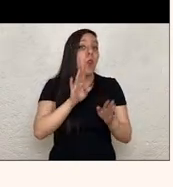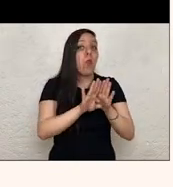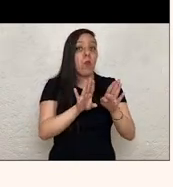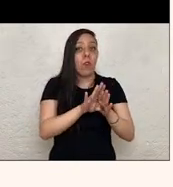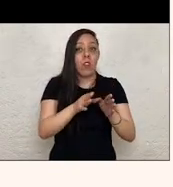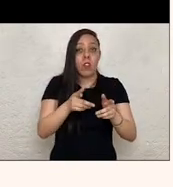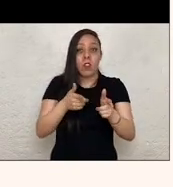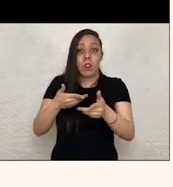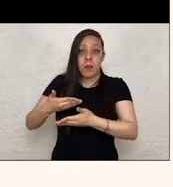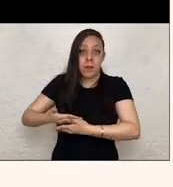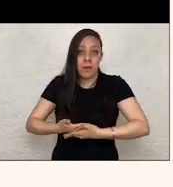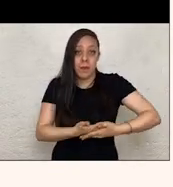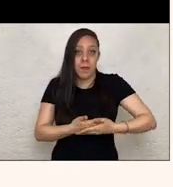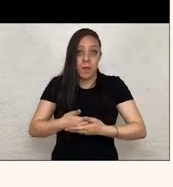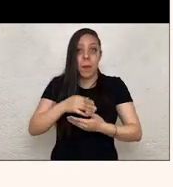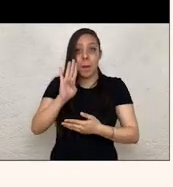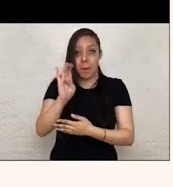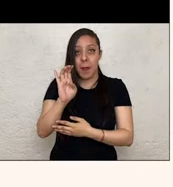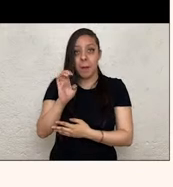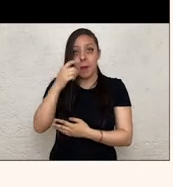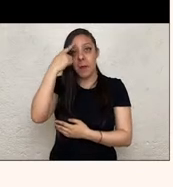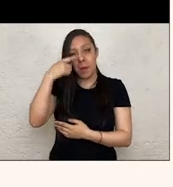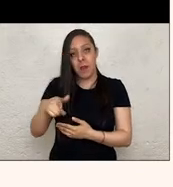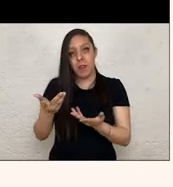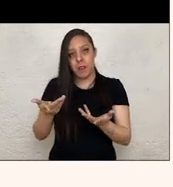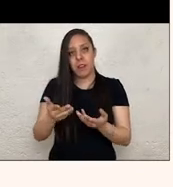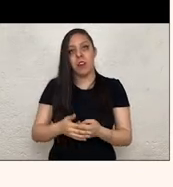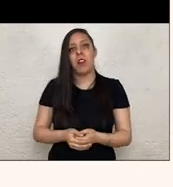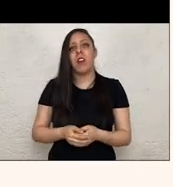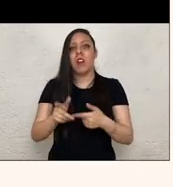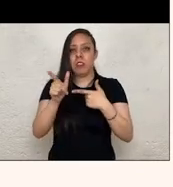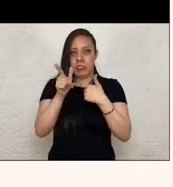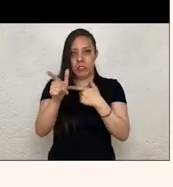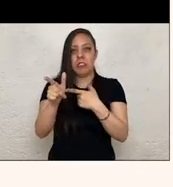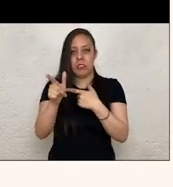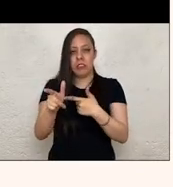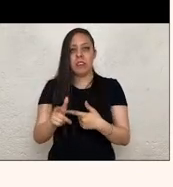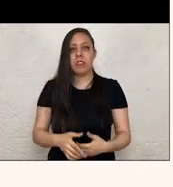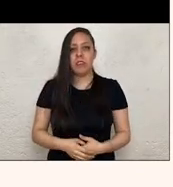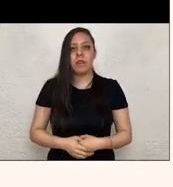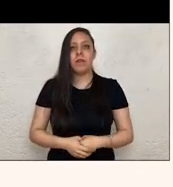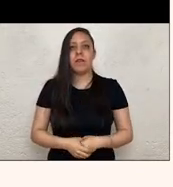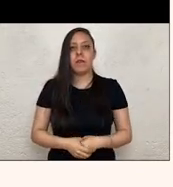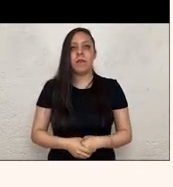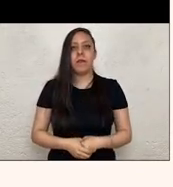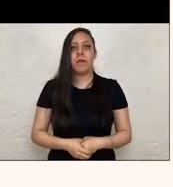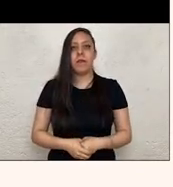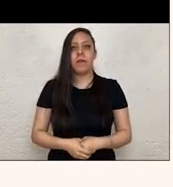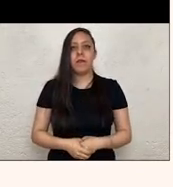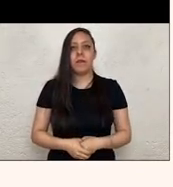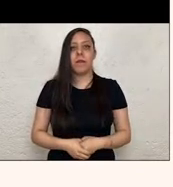hay bastante en fuentes arqueológicas. ¿Y se sigue?